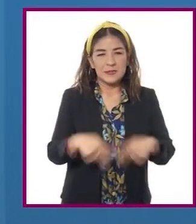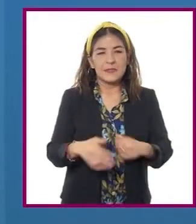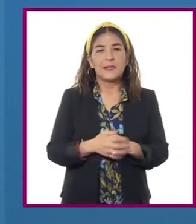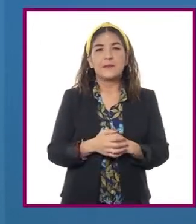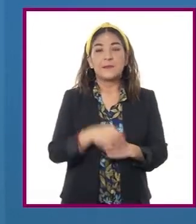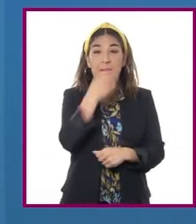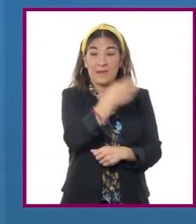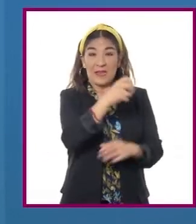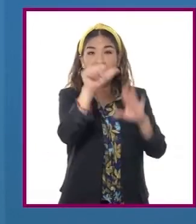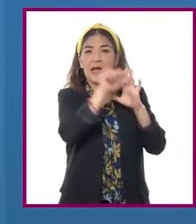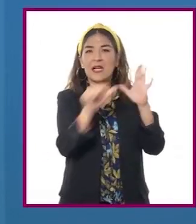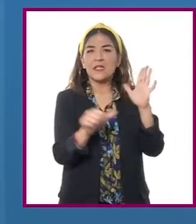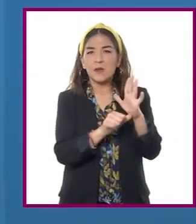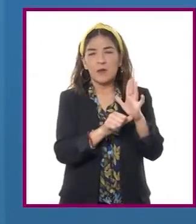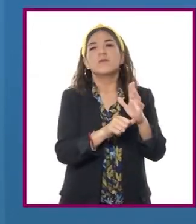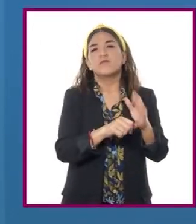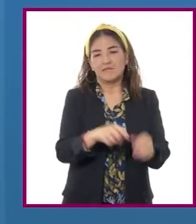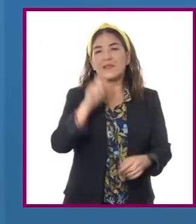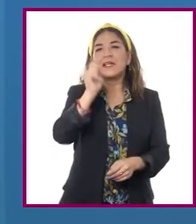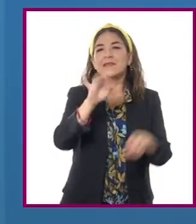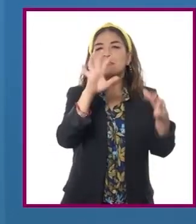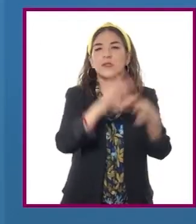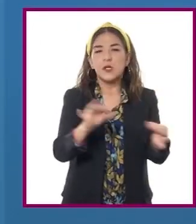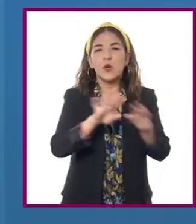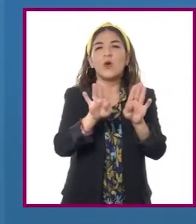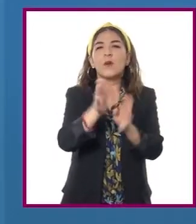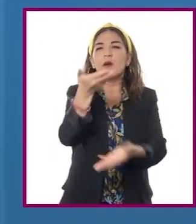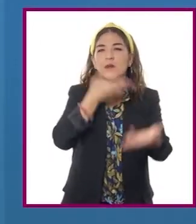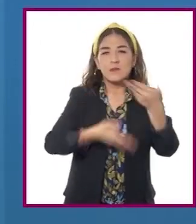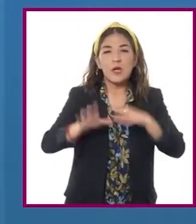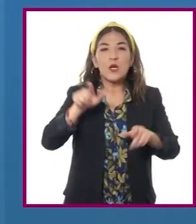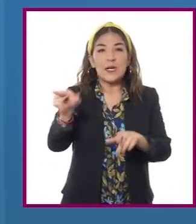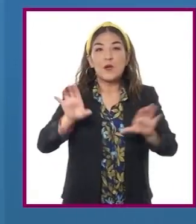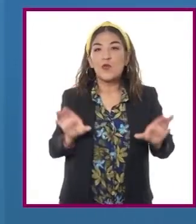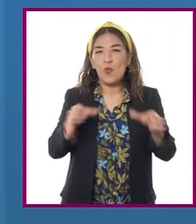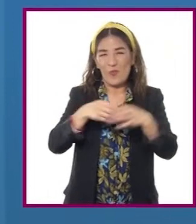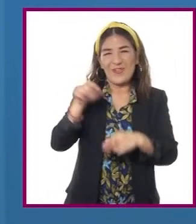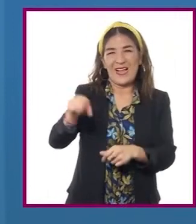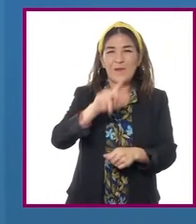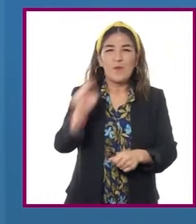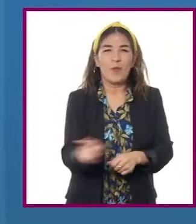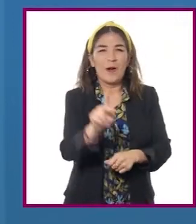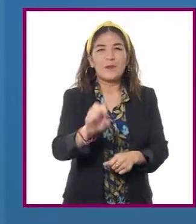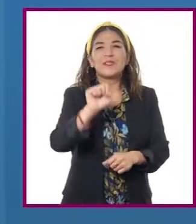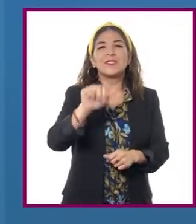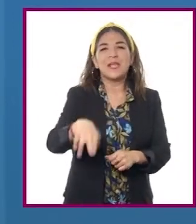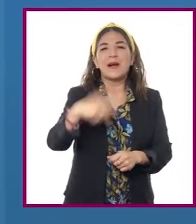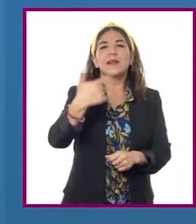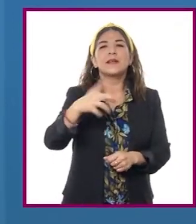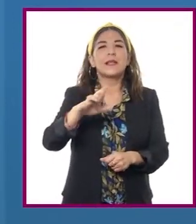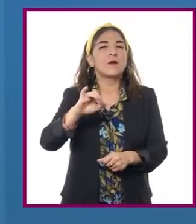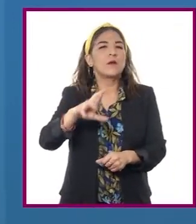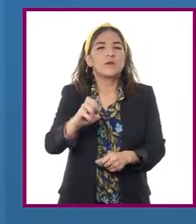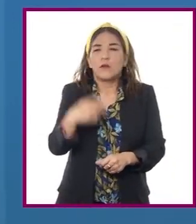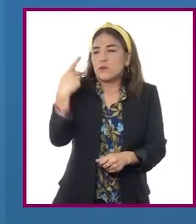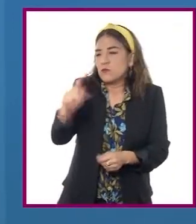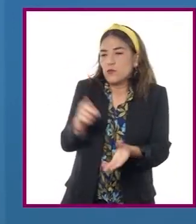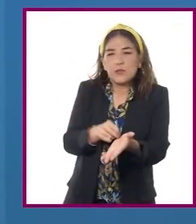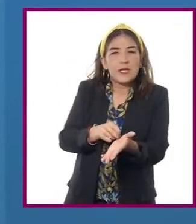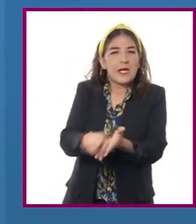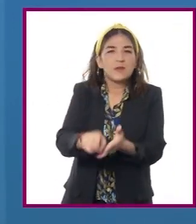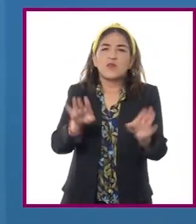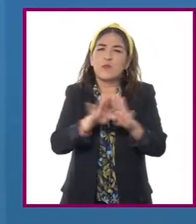Este artículo tiene sentido en el caso de la comunidad de San Gregorio, porque están en su derecho de manifestar